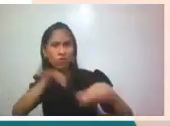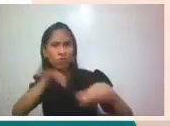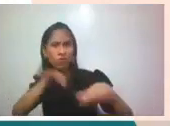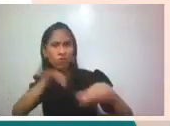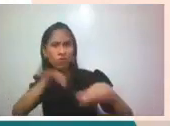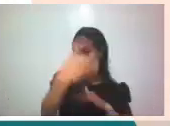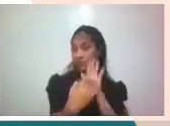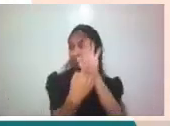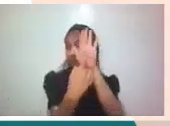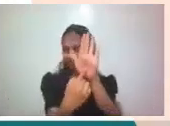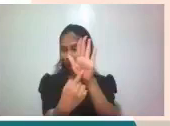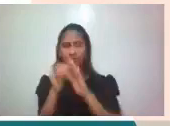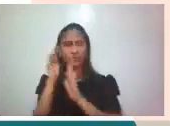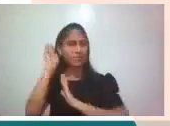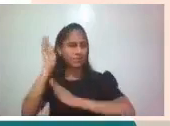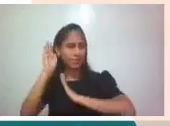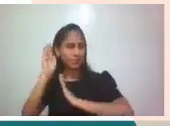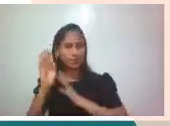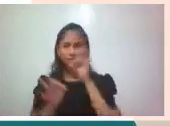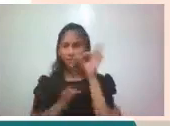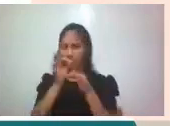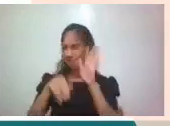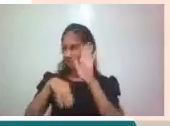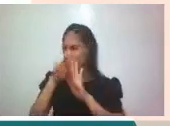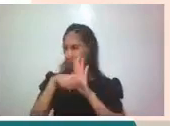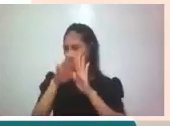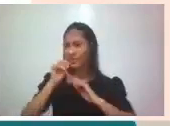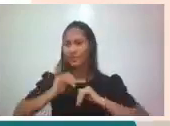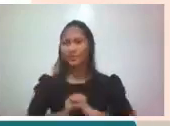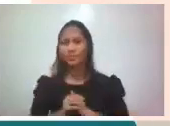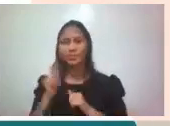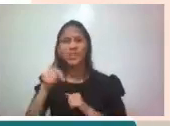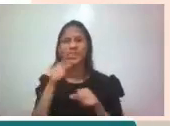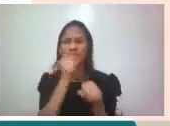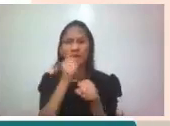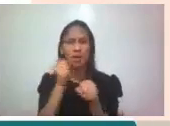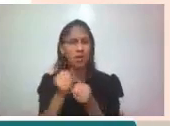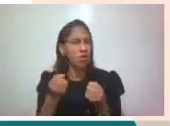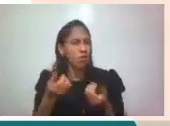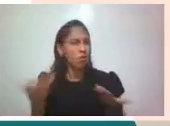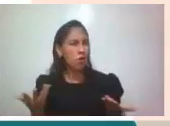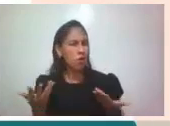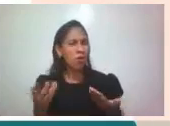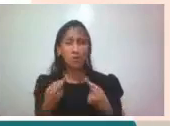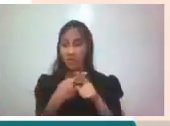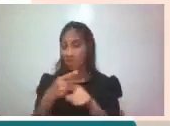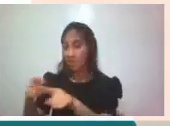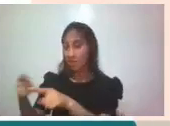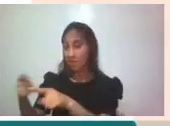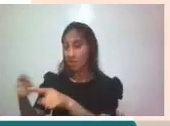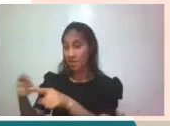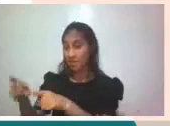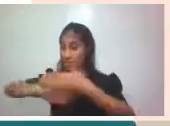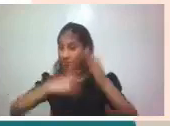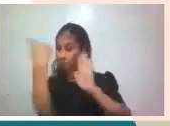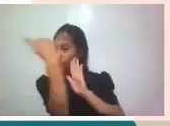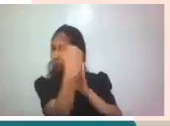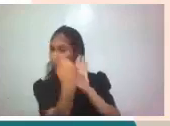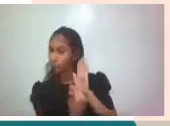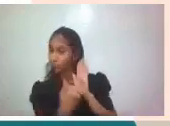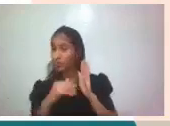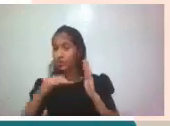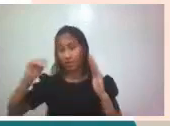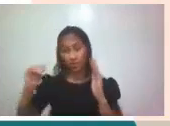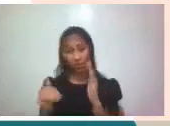En la exposición le vamos a contar un poco más al detalle cómo es que va este trabajo de elaboración de esta nueva iniciativa